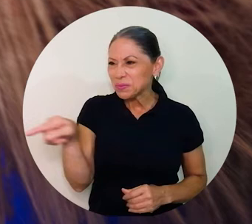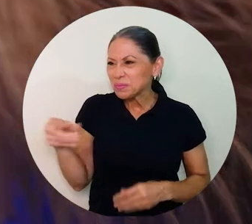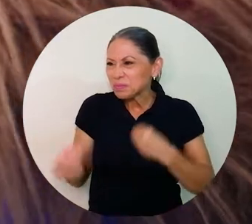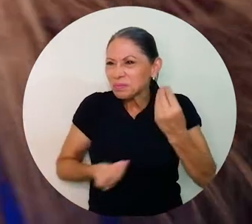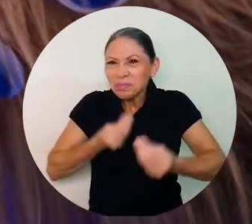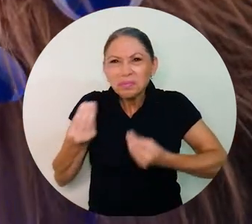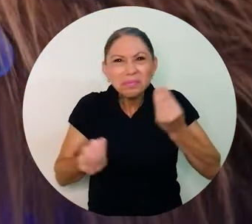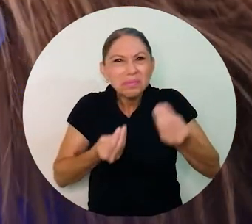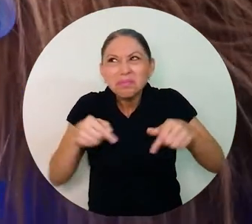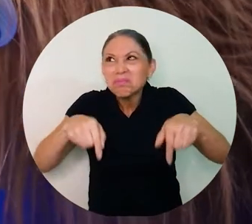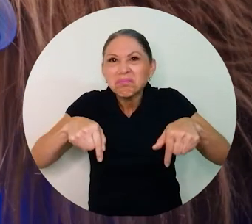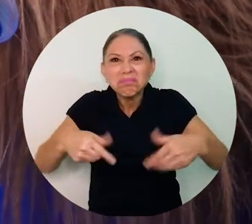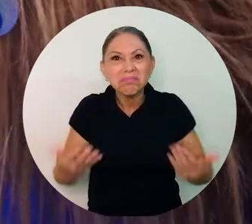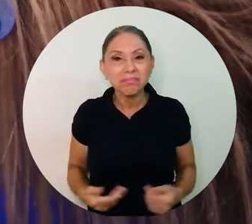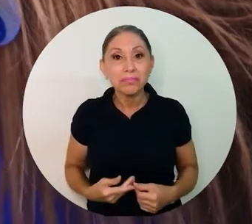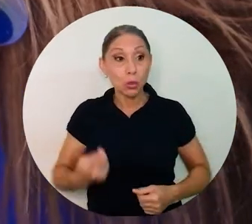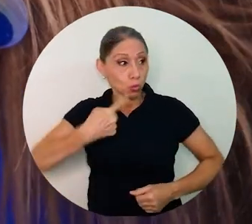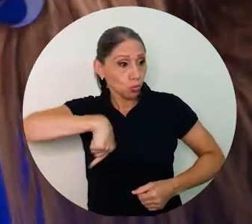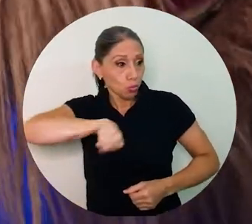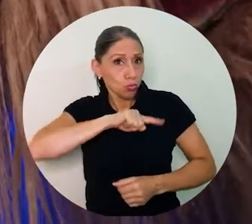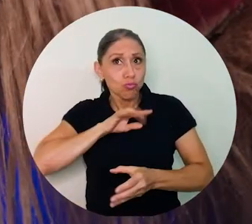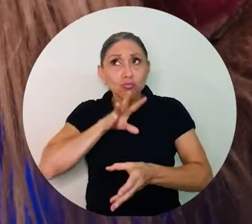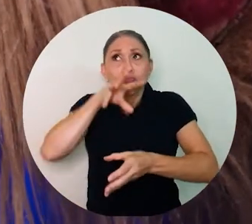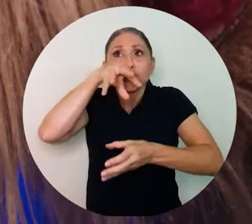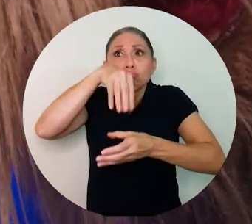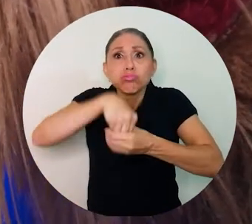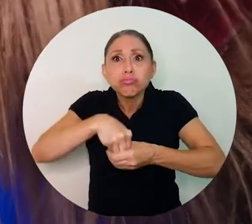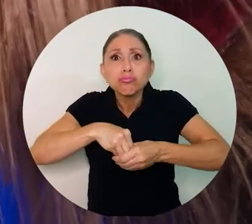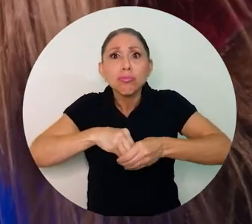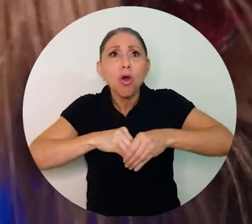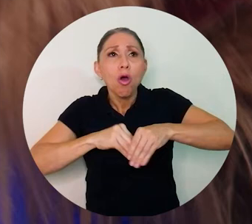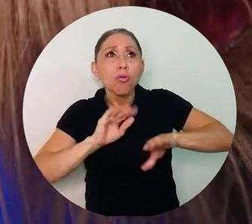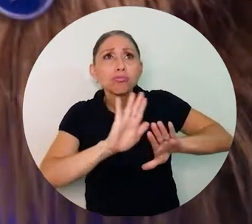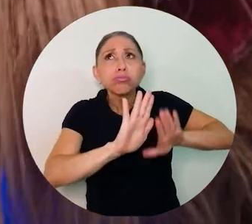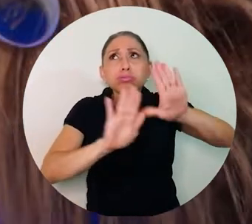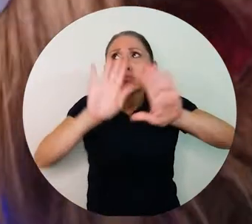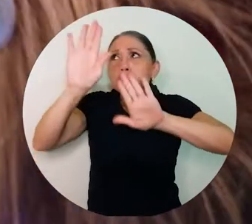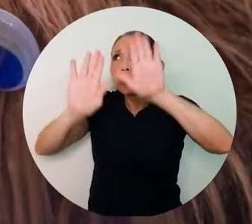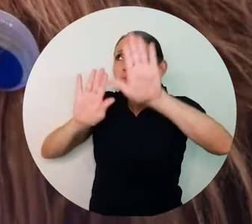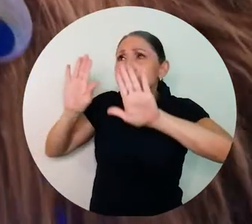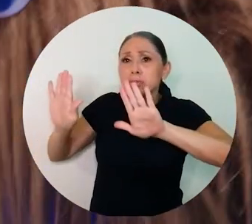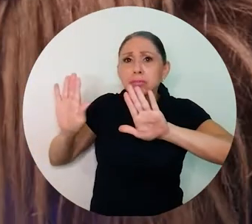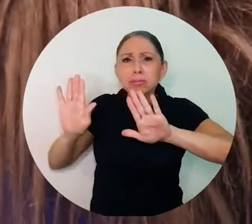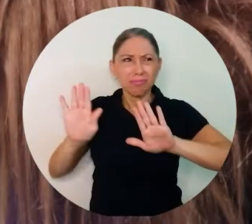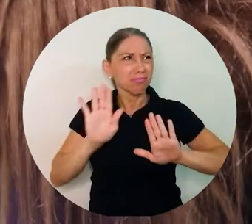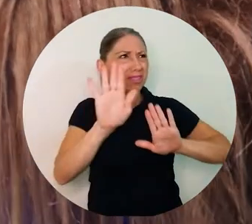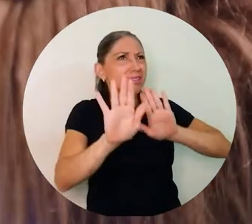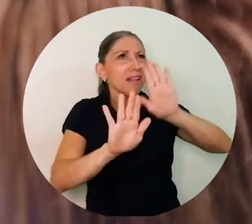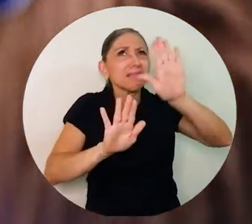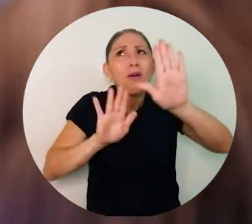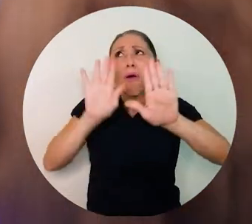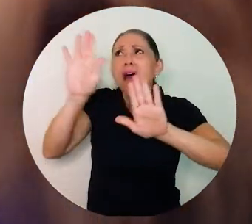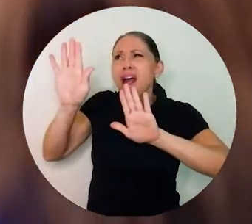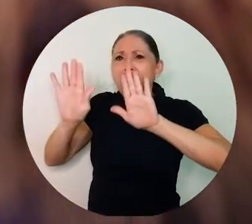¿Ustedes qué hacen aquí? Somos parte de la instalación. ¿Instalación?